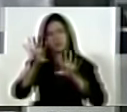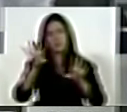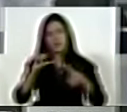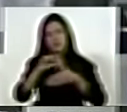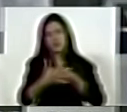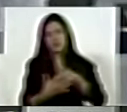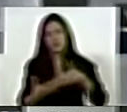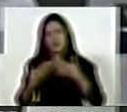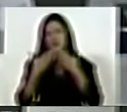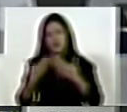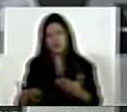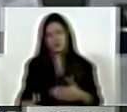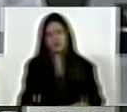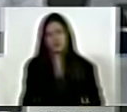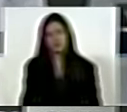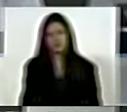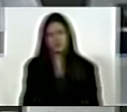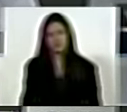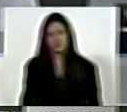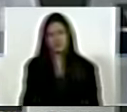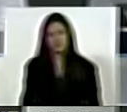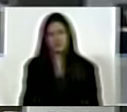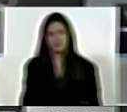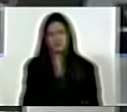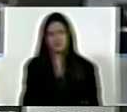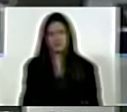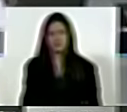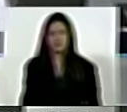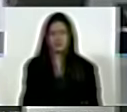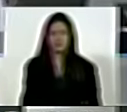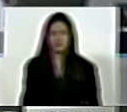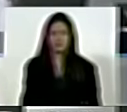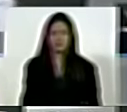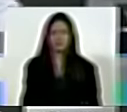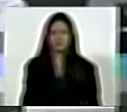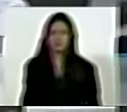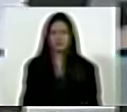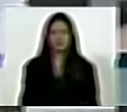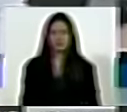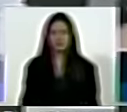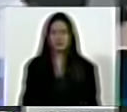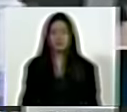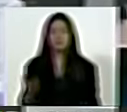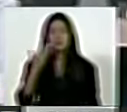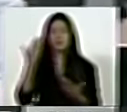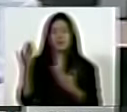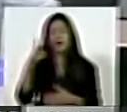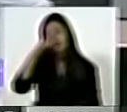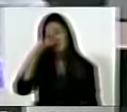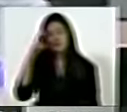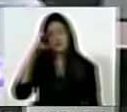Suramericanas. Muchísimas gracias. Eran las declaraciones de la canciller de la República Bolivariana.